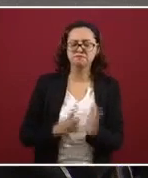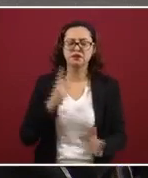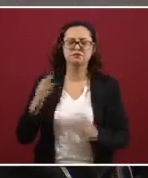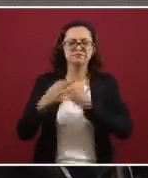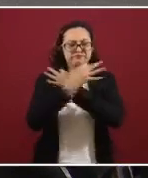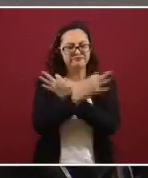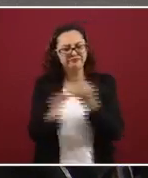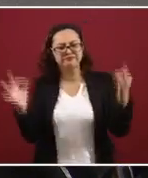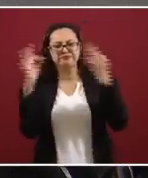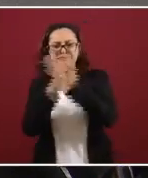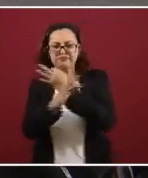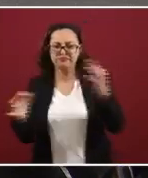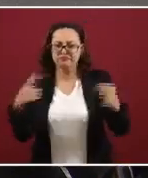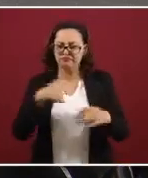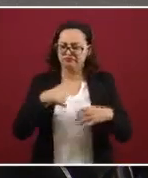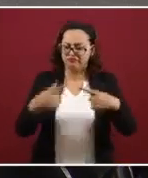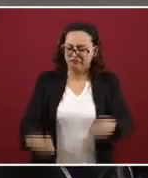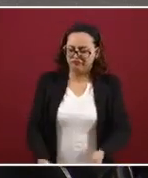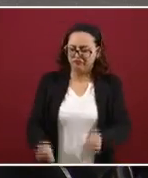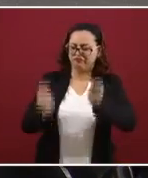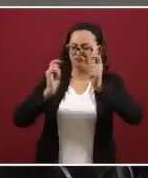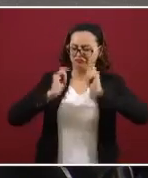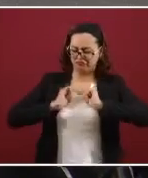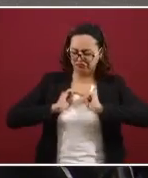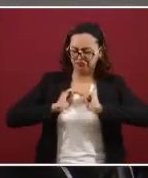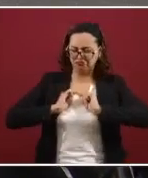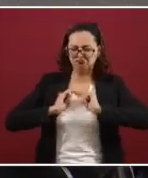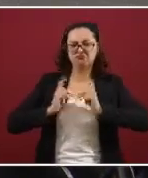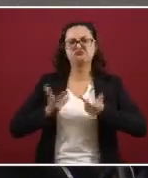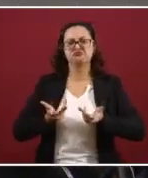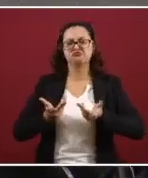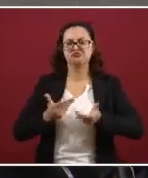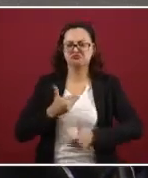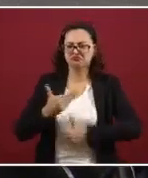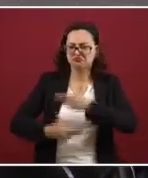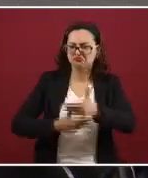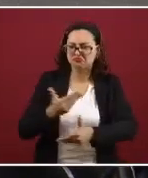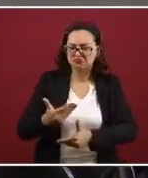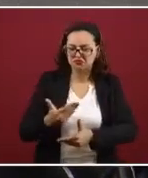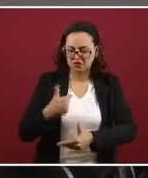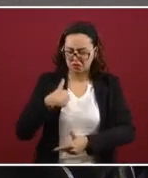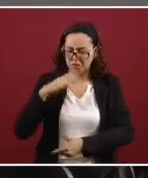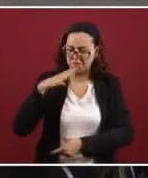público me sometería a la revocación de mandato.